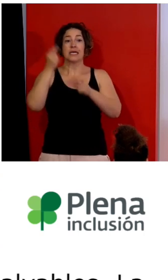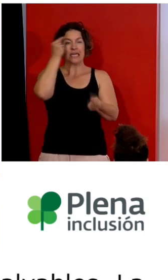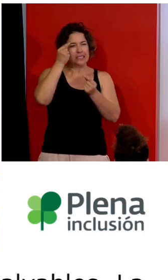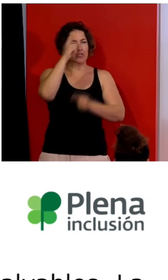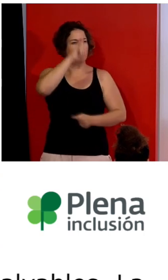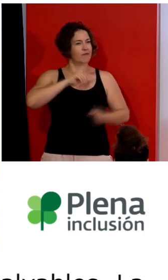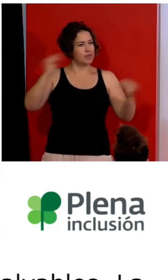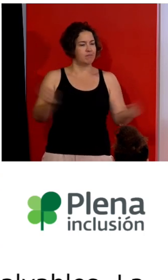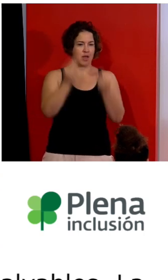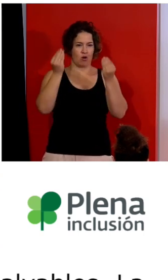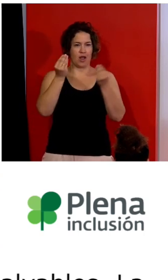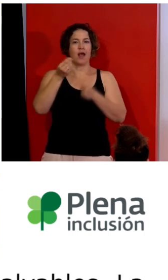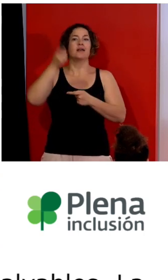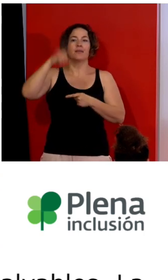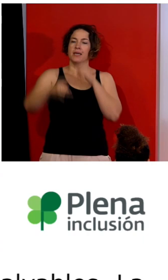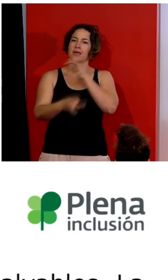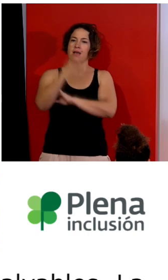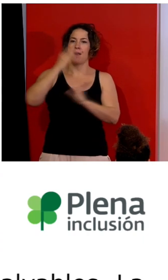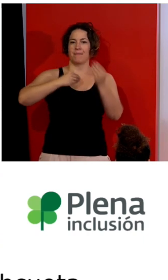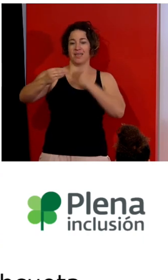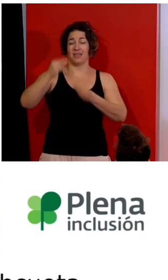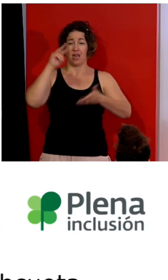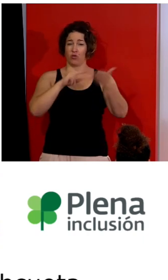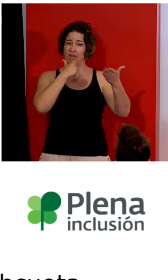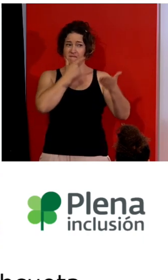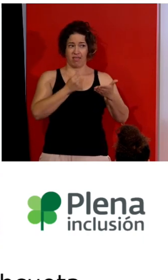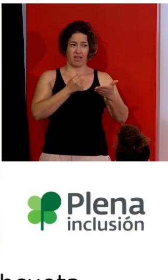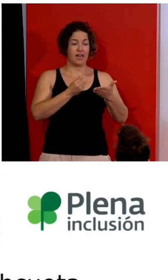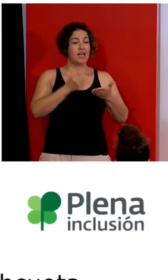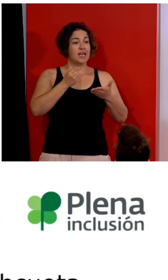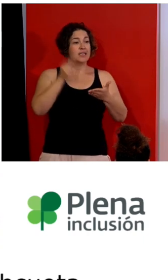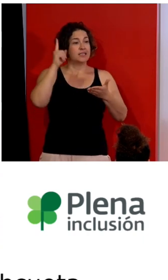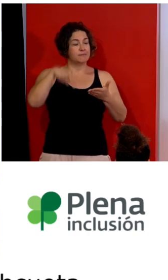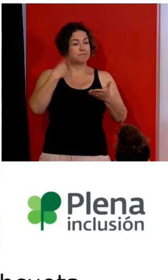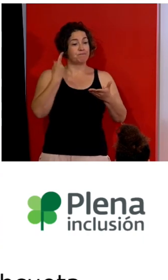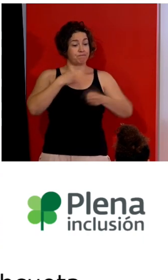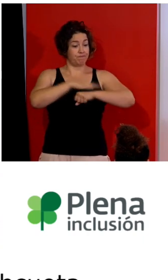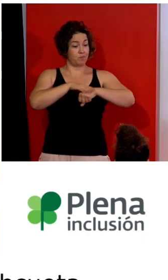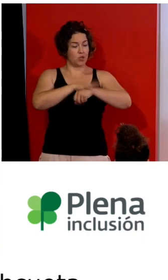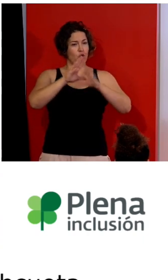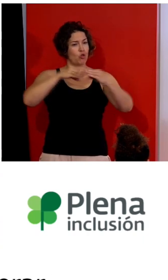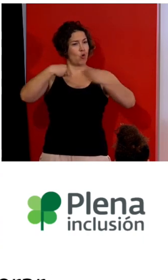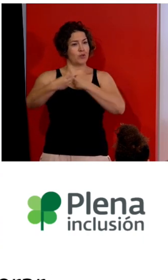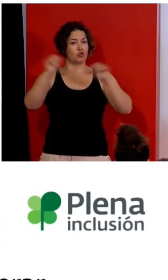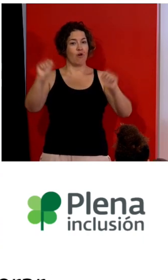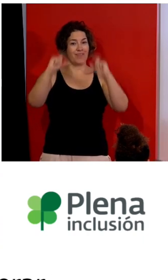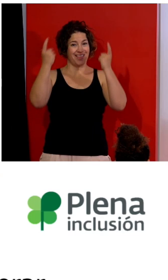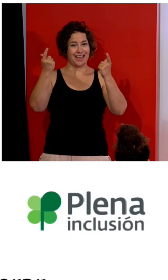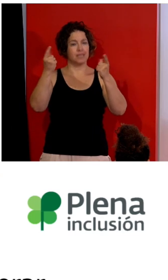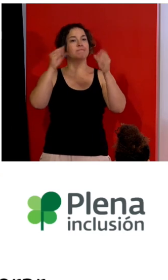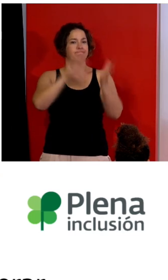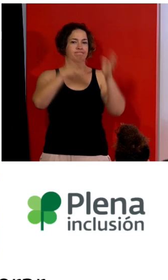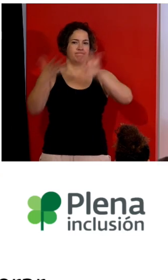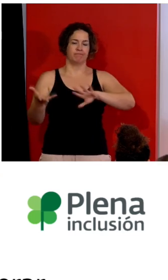perfiles, generar materiales en lectura fácil e incorporar en la Administración documentos oficiales en lectura fácil, como